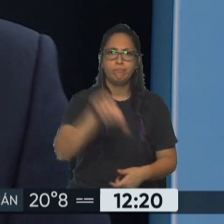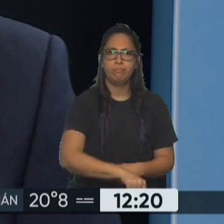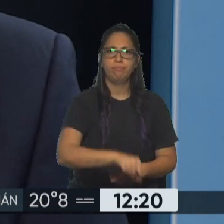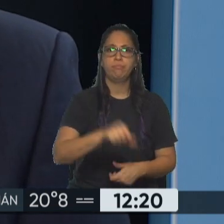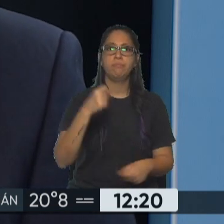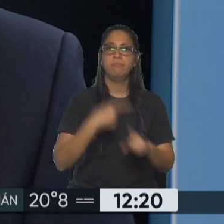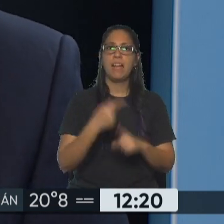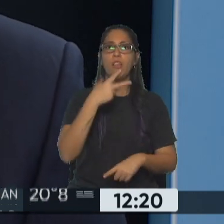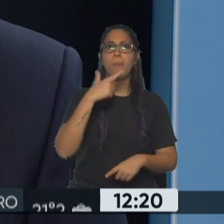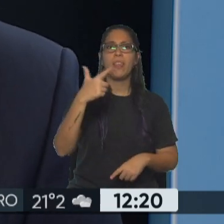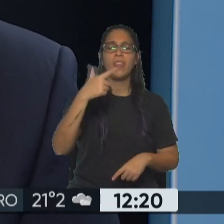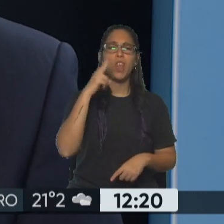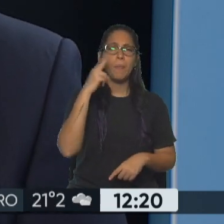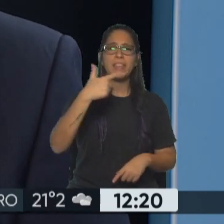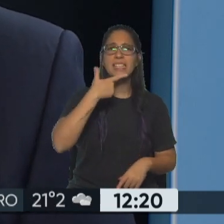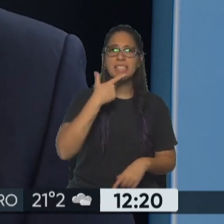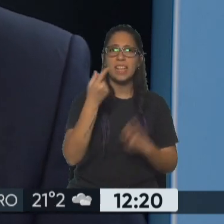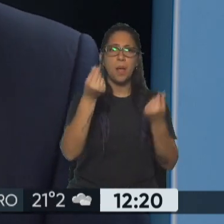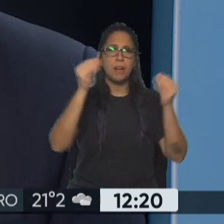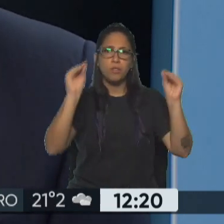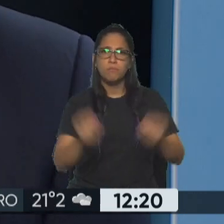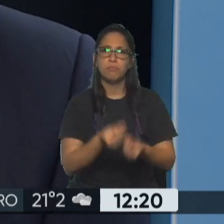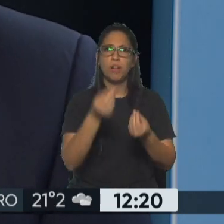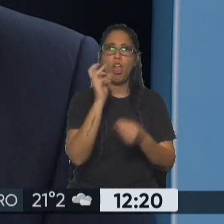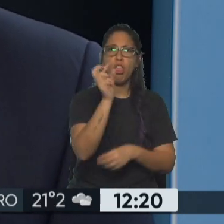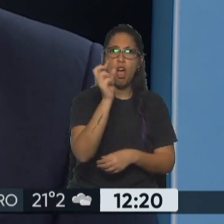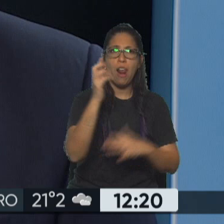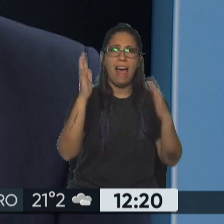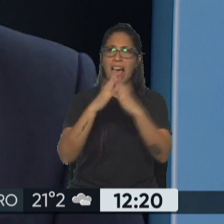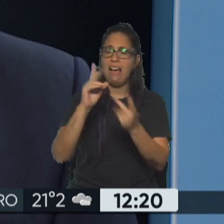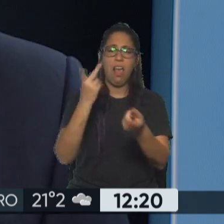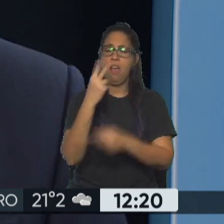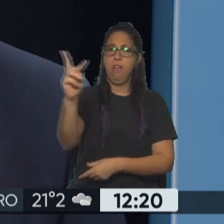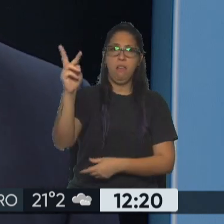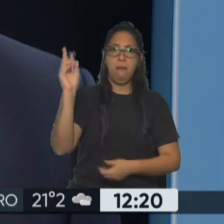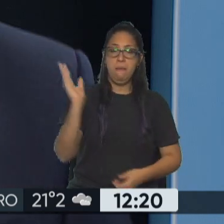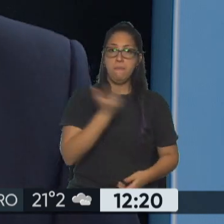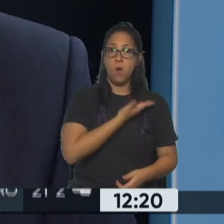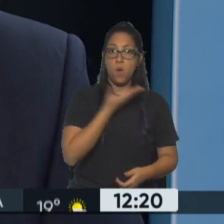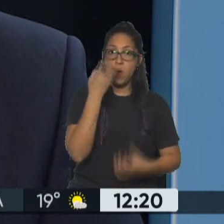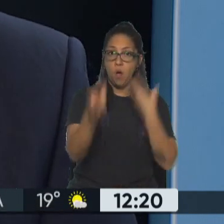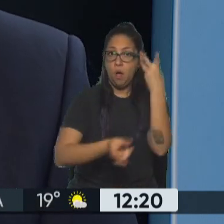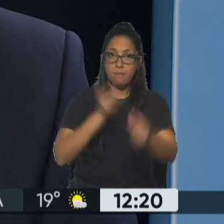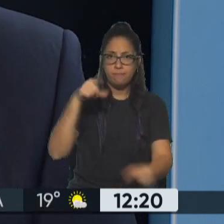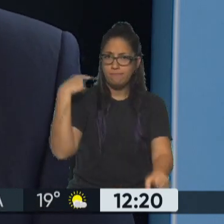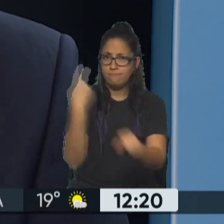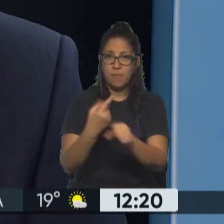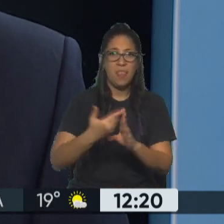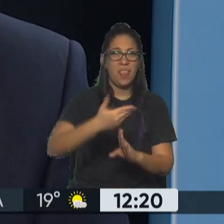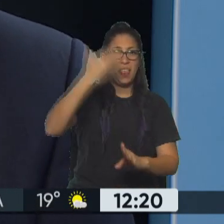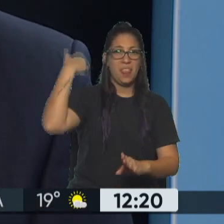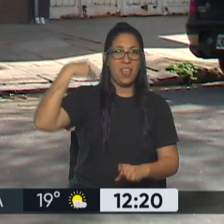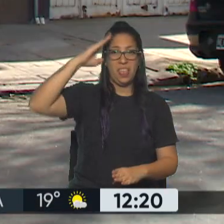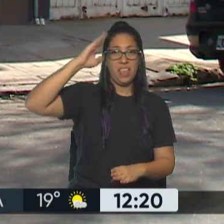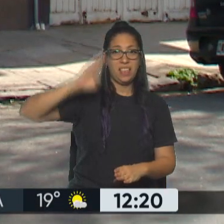agravaron desde el 2017 no el tema de la evaluación la dolarización de las propiedades que viene desde la dictadura militar Pero además